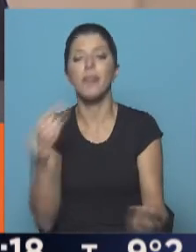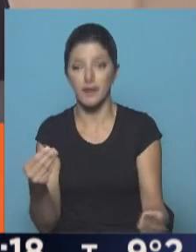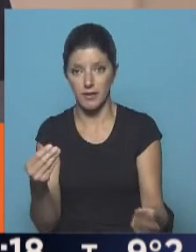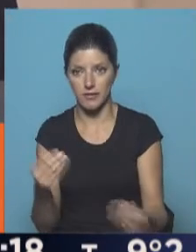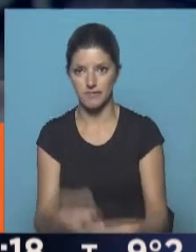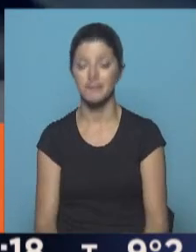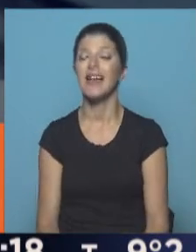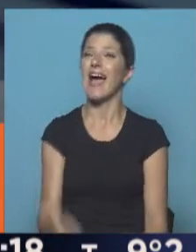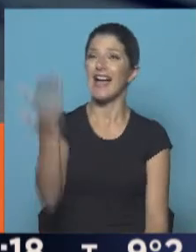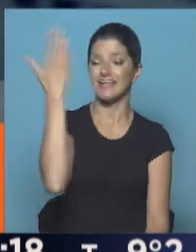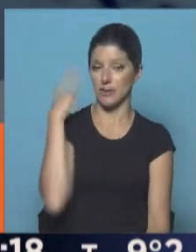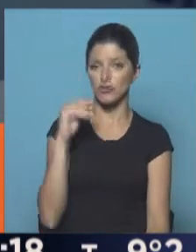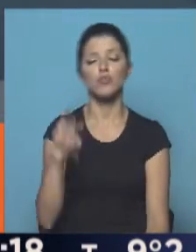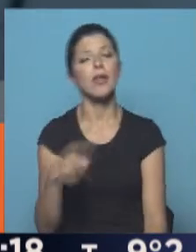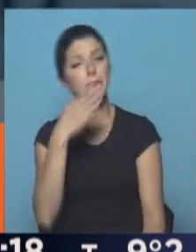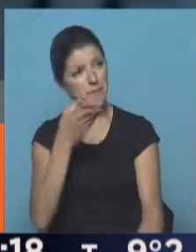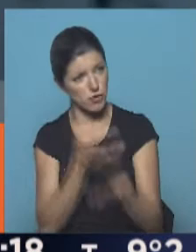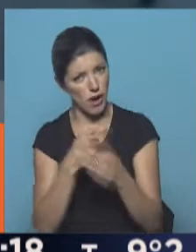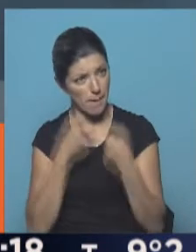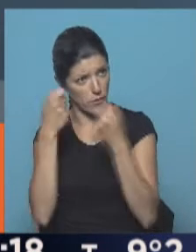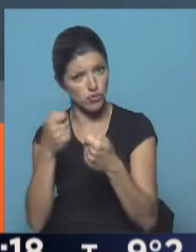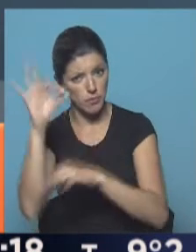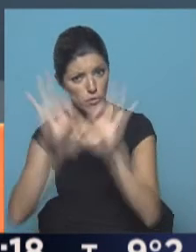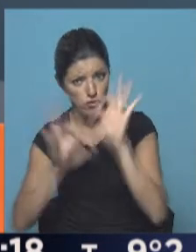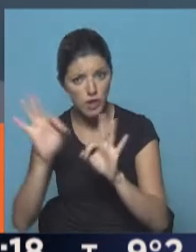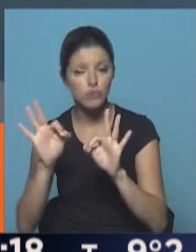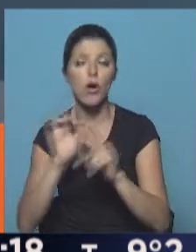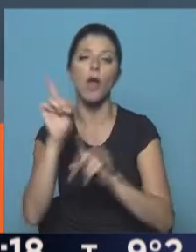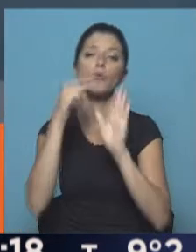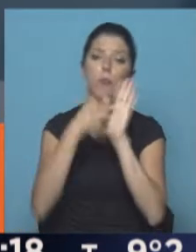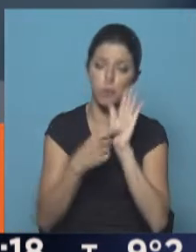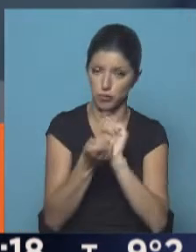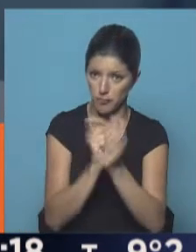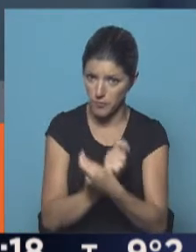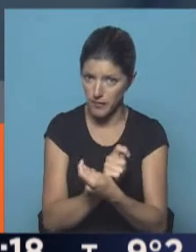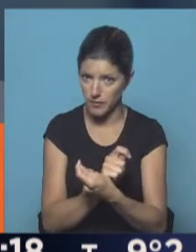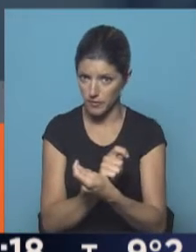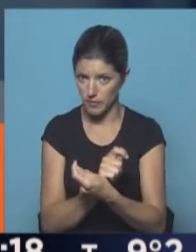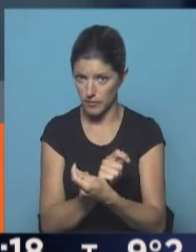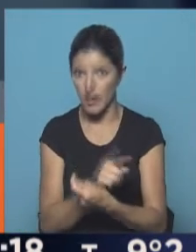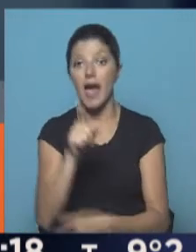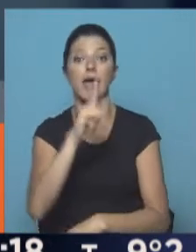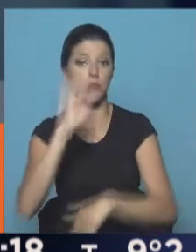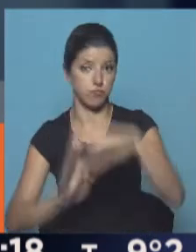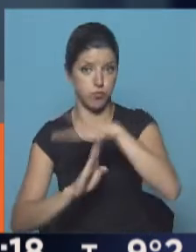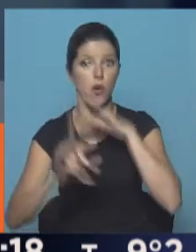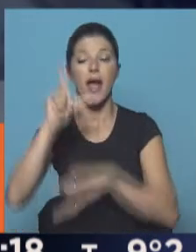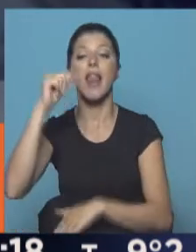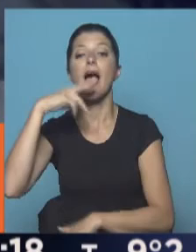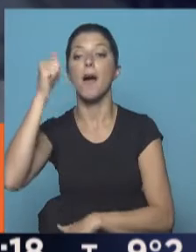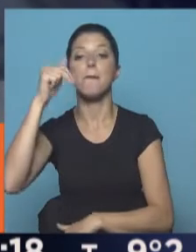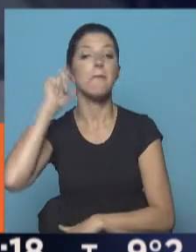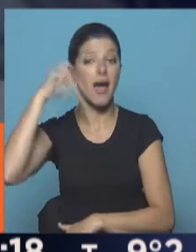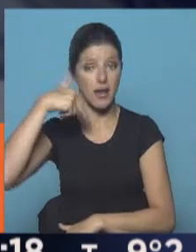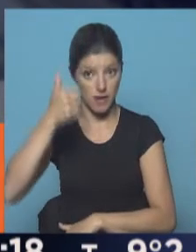estuve que acompañen el proyecto, que discutan alguna otra modificación. Ahí la voz cantante es Marco Lavagna, ¿no? Sí, Marco Lavagna